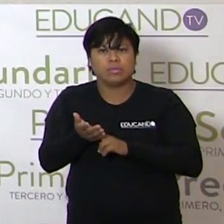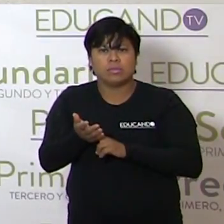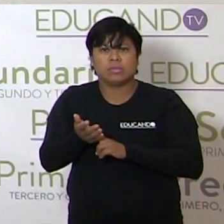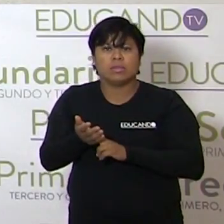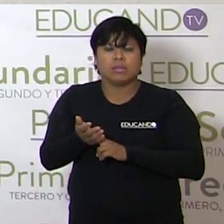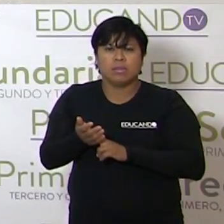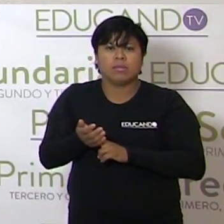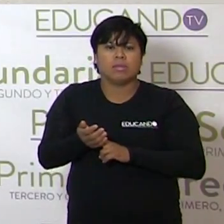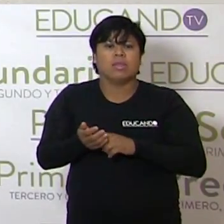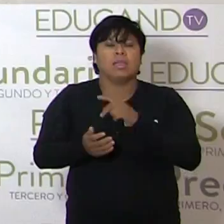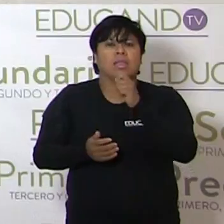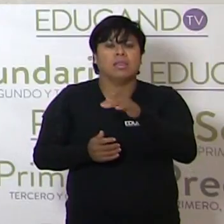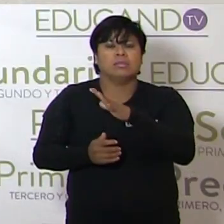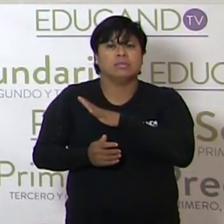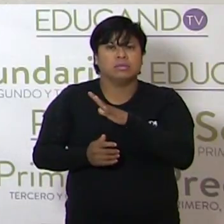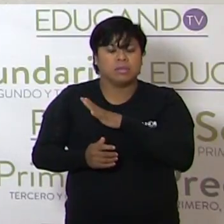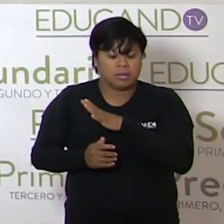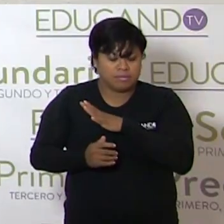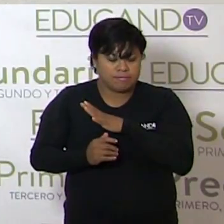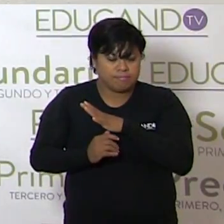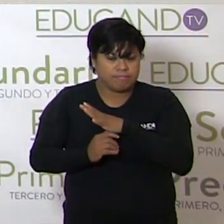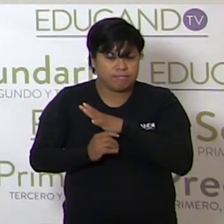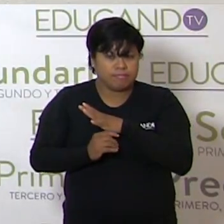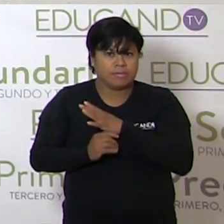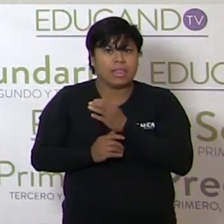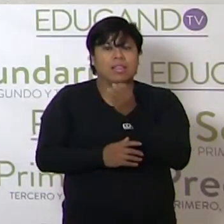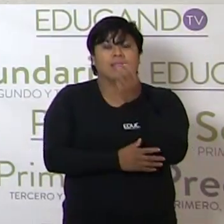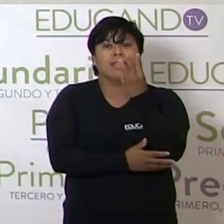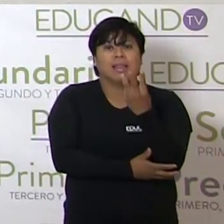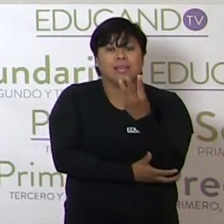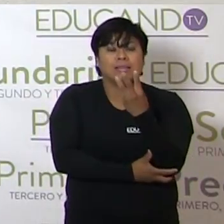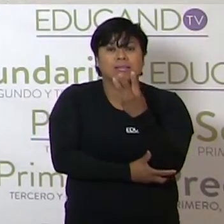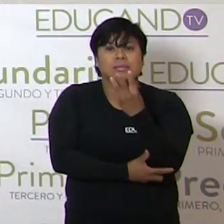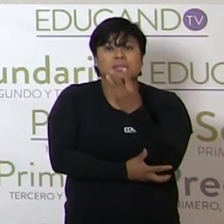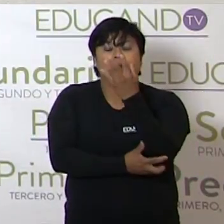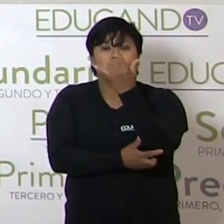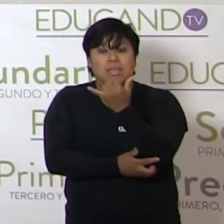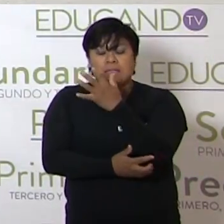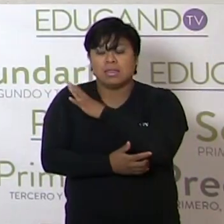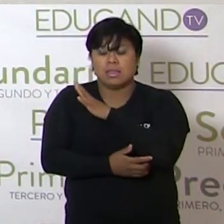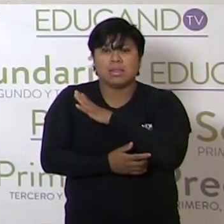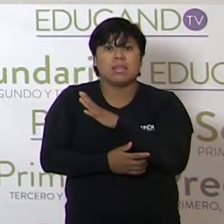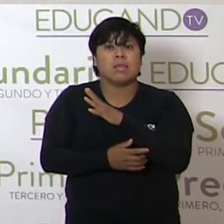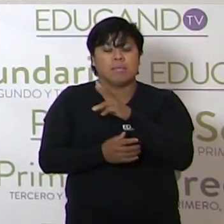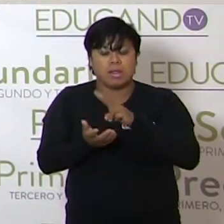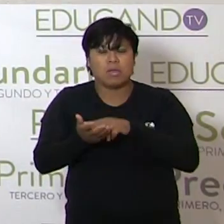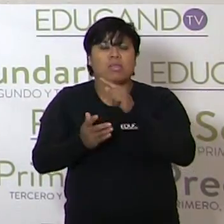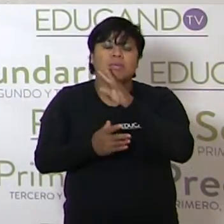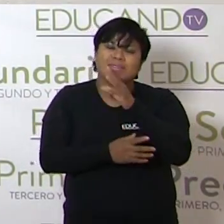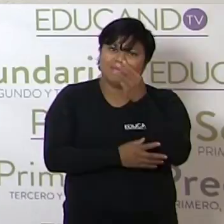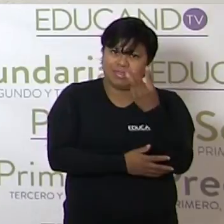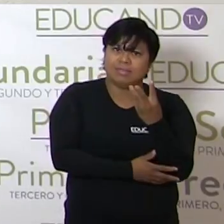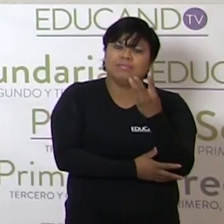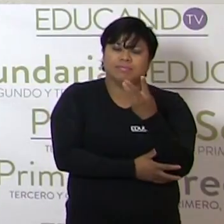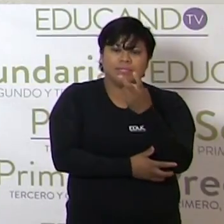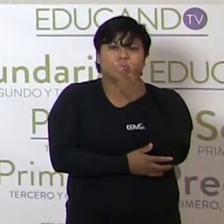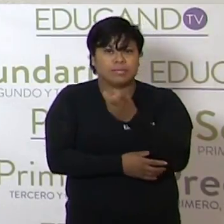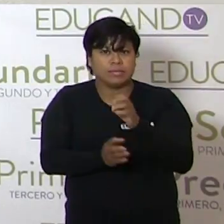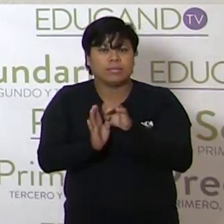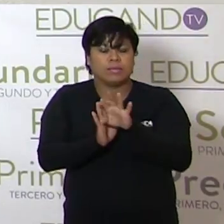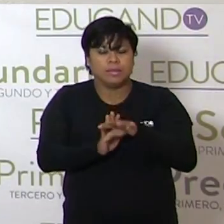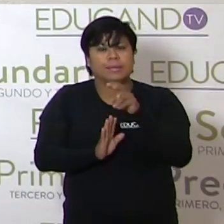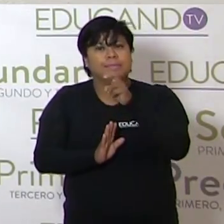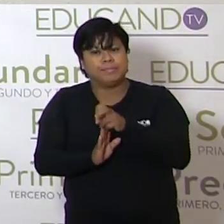menor valor están son 3 y los elementos que tienen un mayor valor son 3 también. Por lo tanto, este es el valor